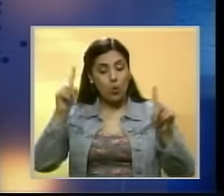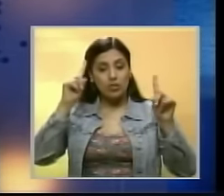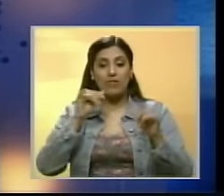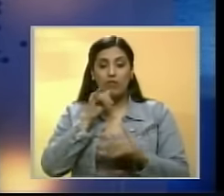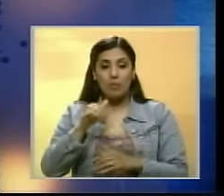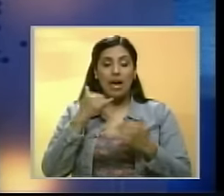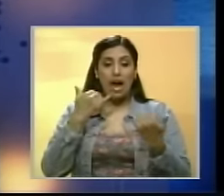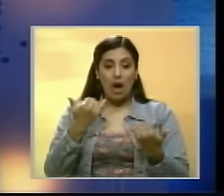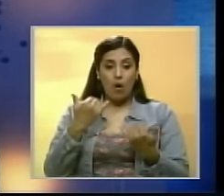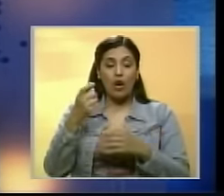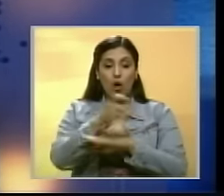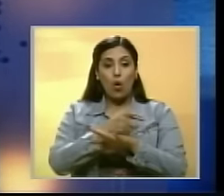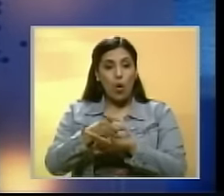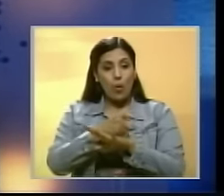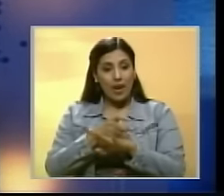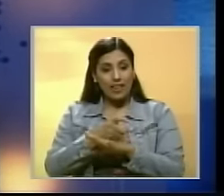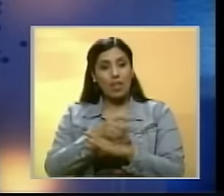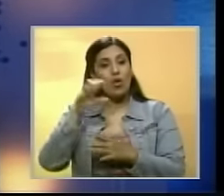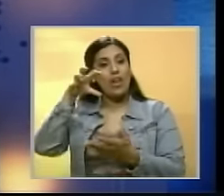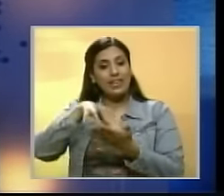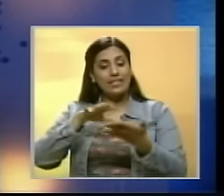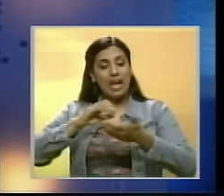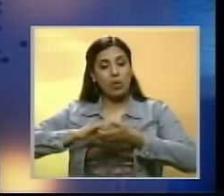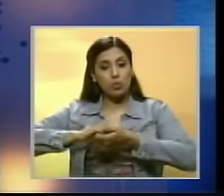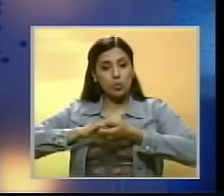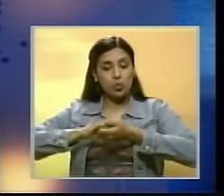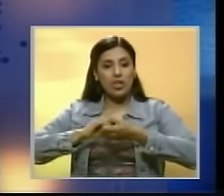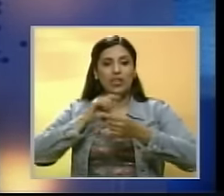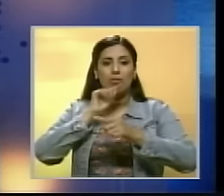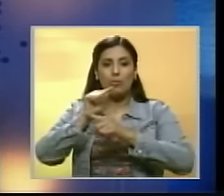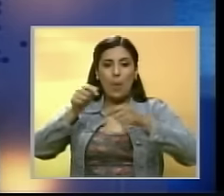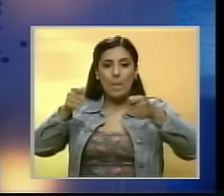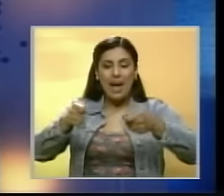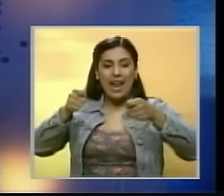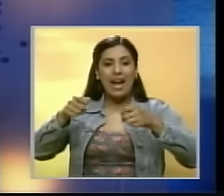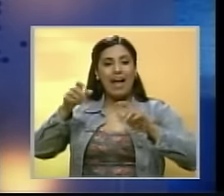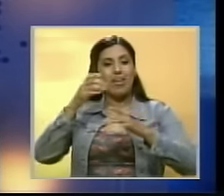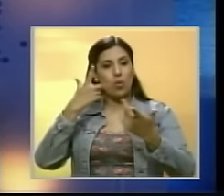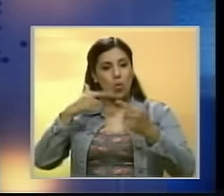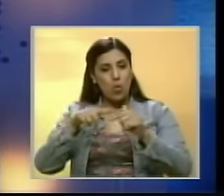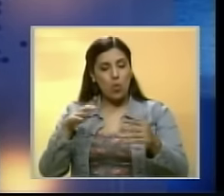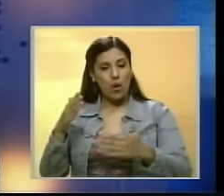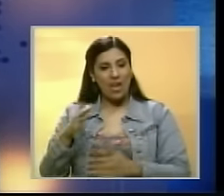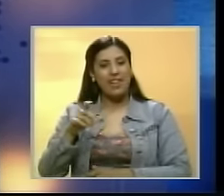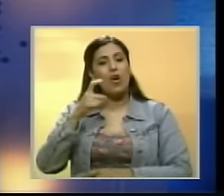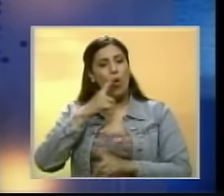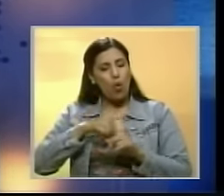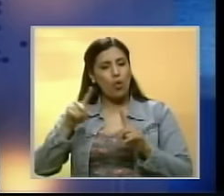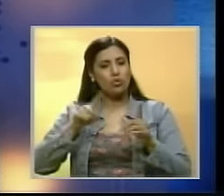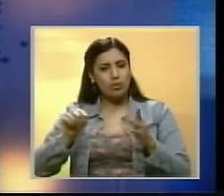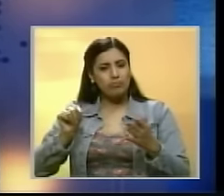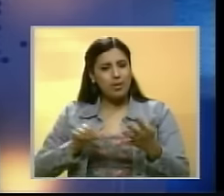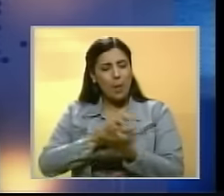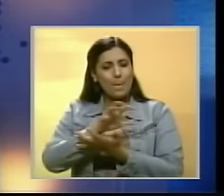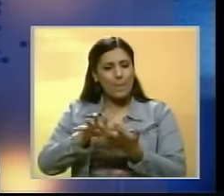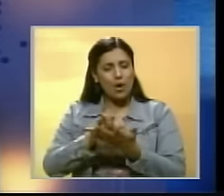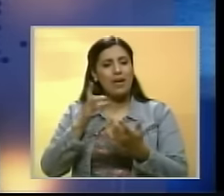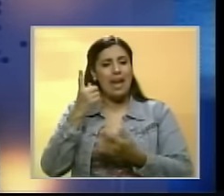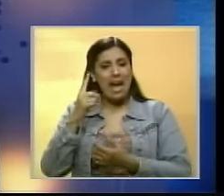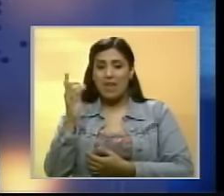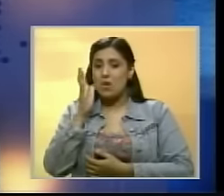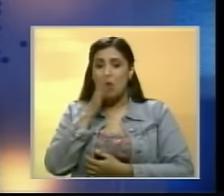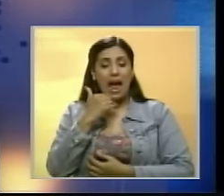en Rangel Silva se pronunció ante los hechos ocurridos en el mercal la Paca del municipio pap nayito en otros puntos del Estado insistió